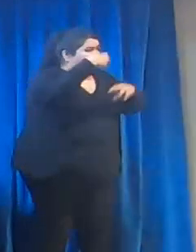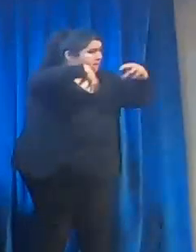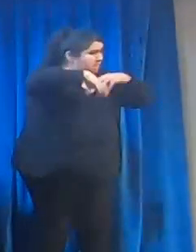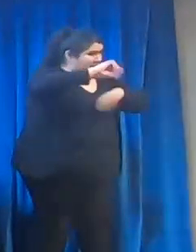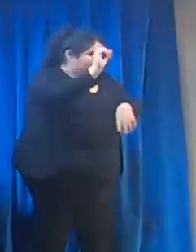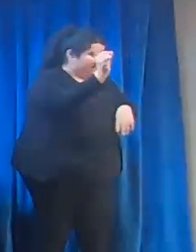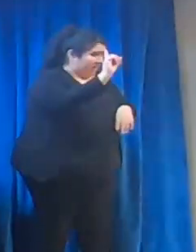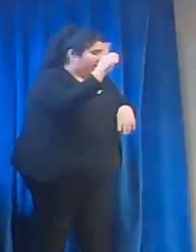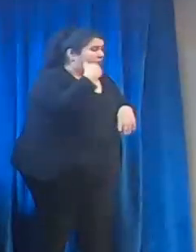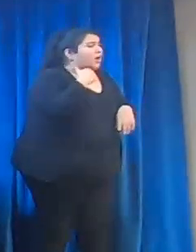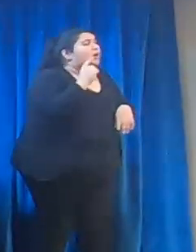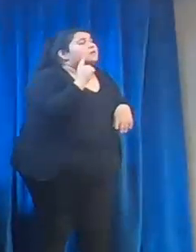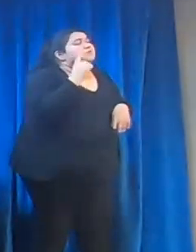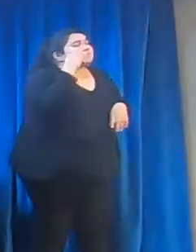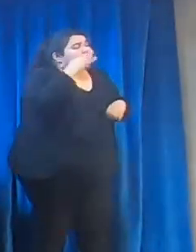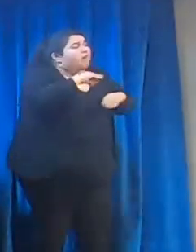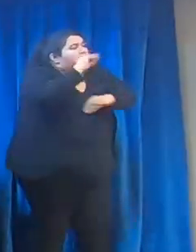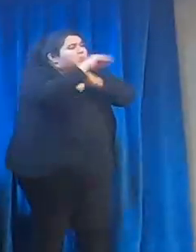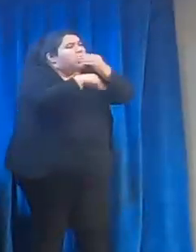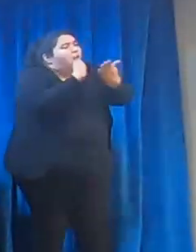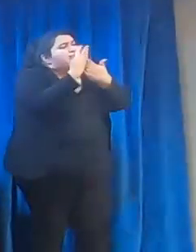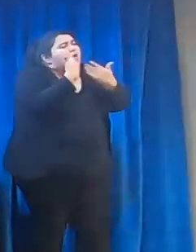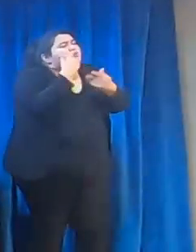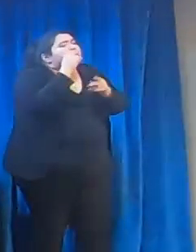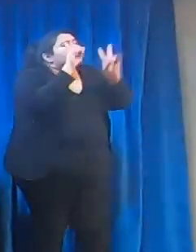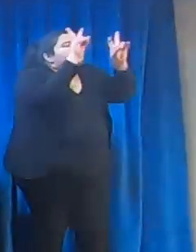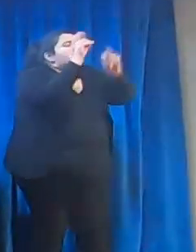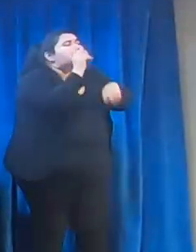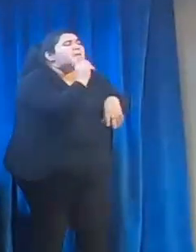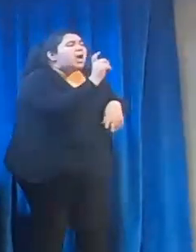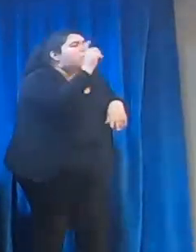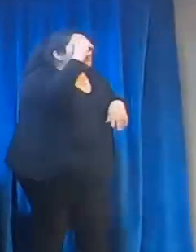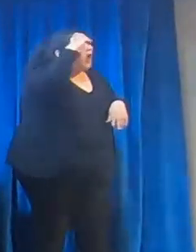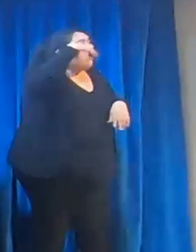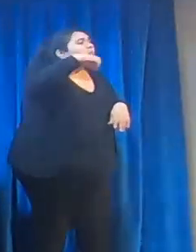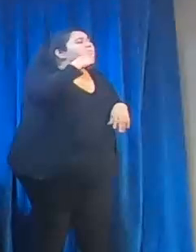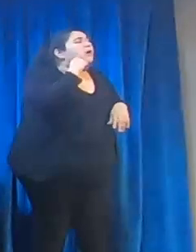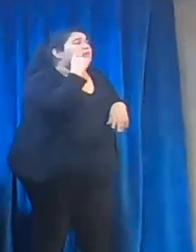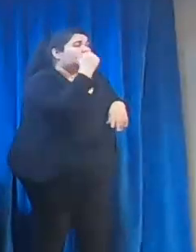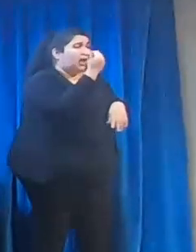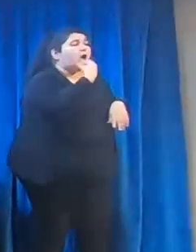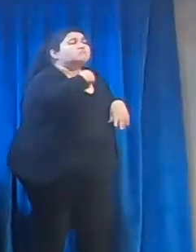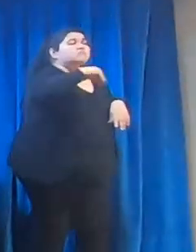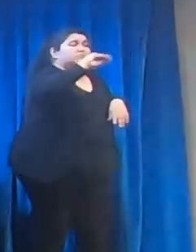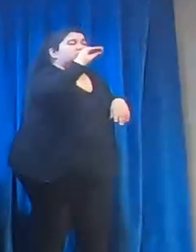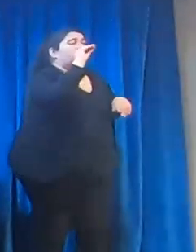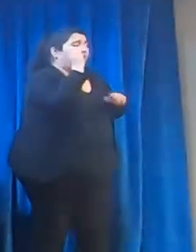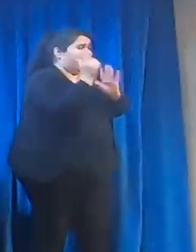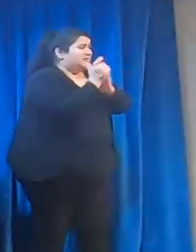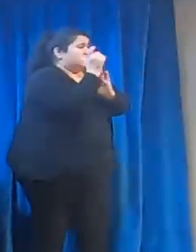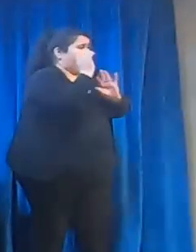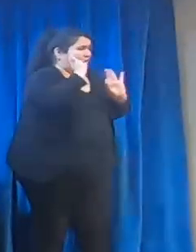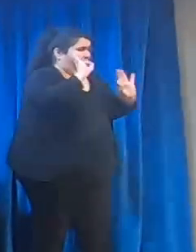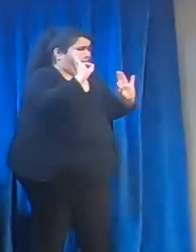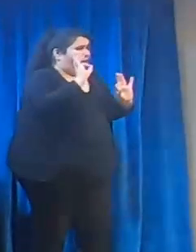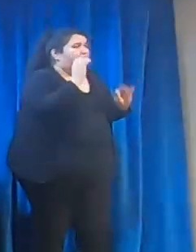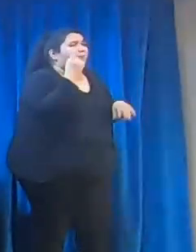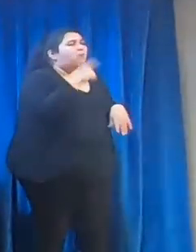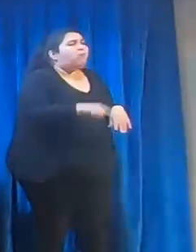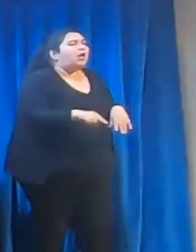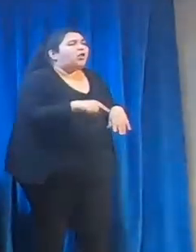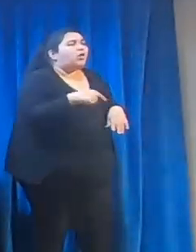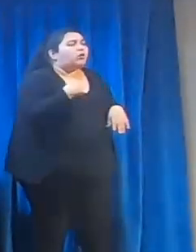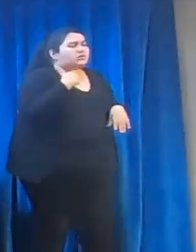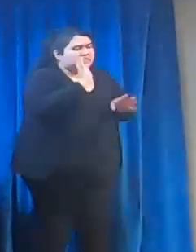me la paso hablando con las familias diciendo la palabra empatía, que es muy linda en Instagram, no es ponerme en el lugar del